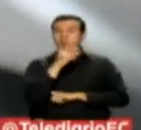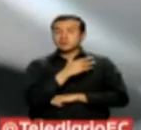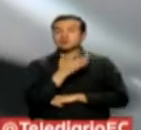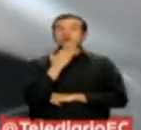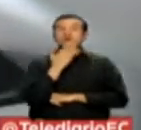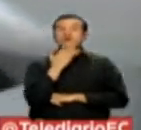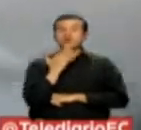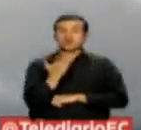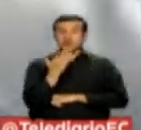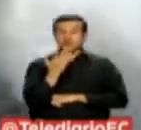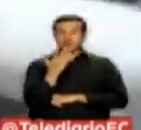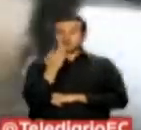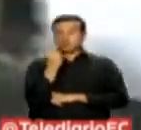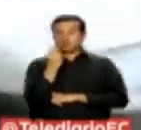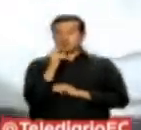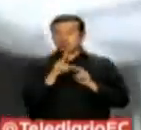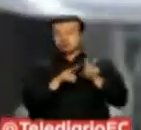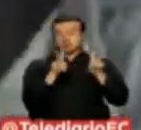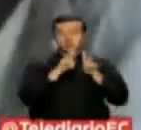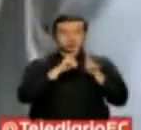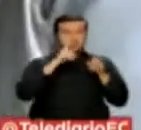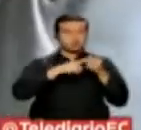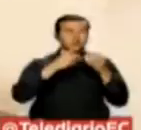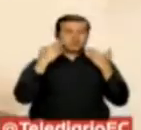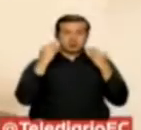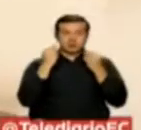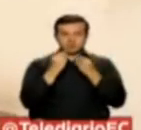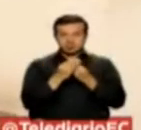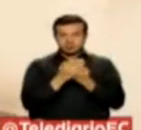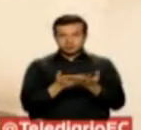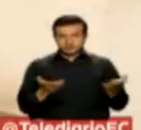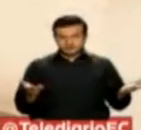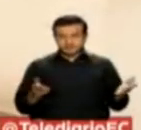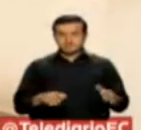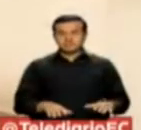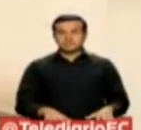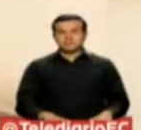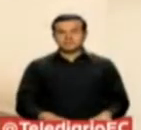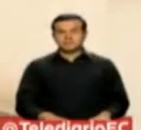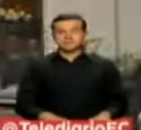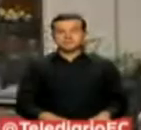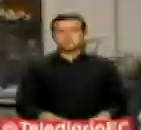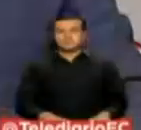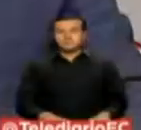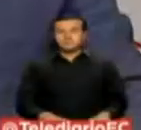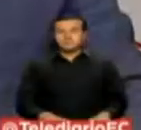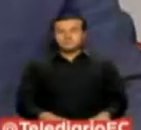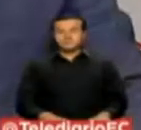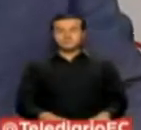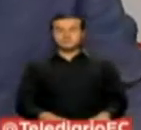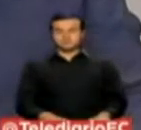de operaciones en las bolsas de valores de Quito y Guayaquil. Néstor Aguilera, Telediario.